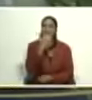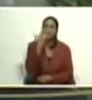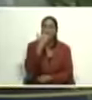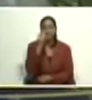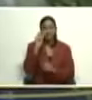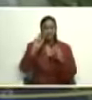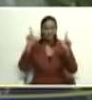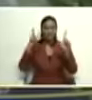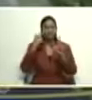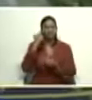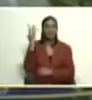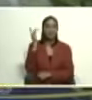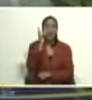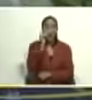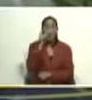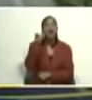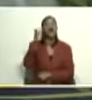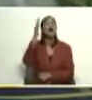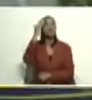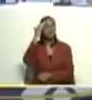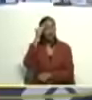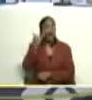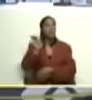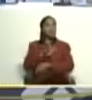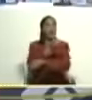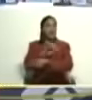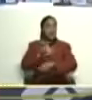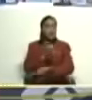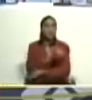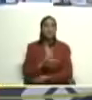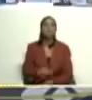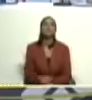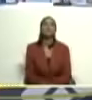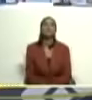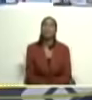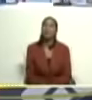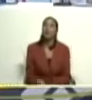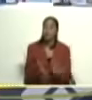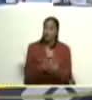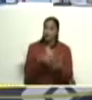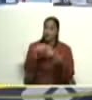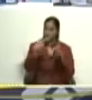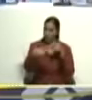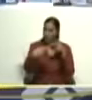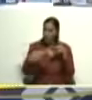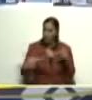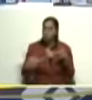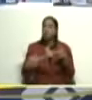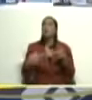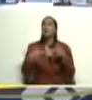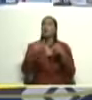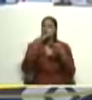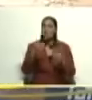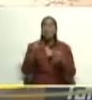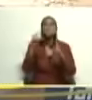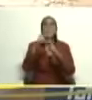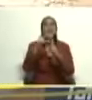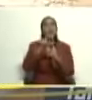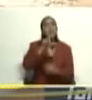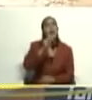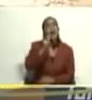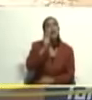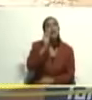¿Se sabe la canción, chicos? El concepto de revolución proviene de las palabras latinas revolutio y